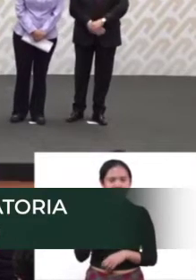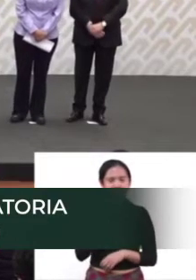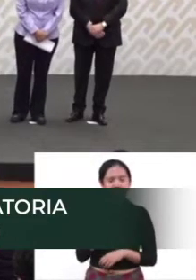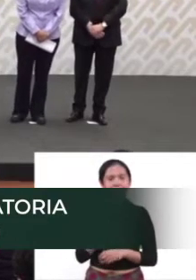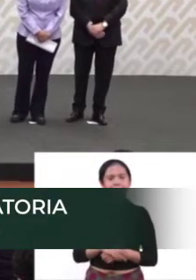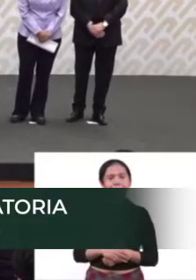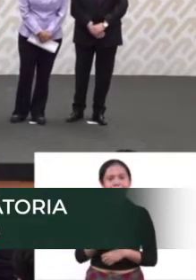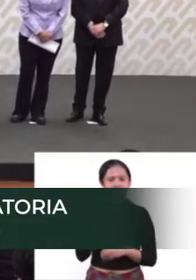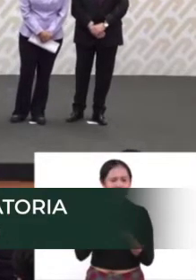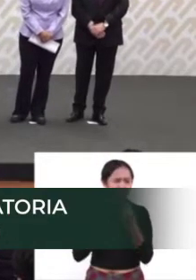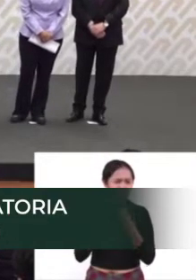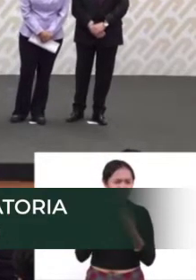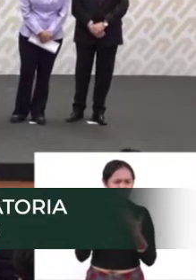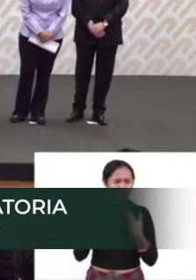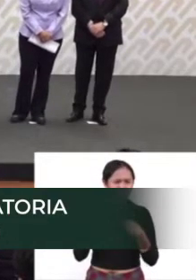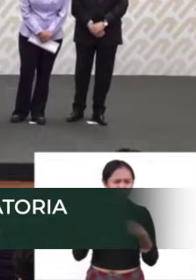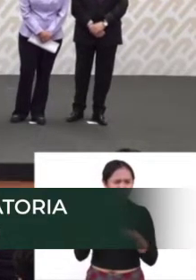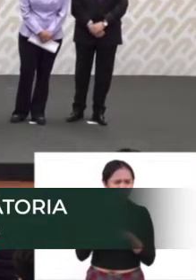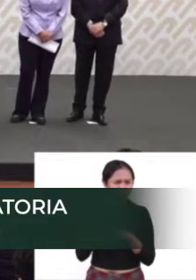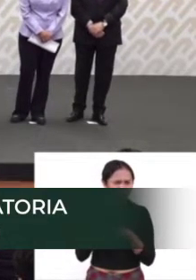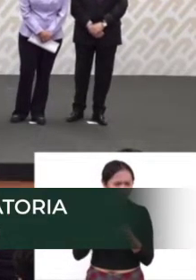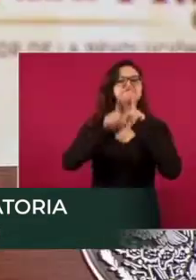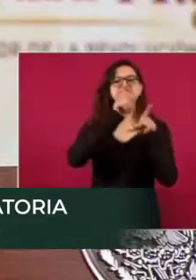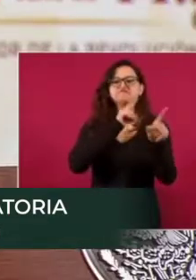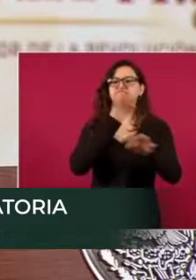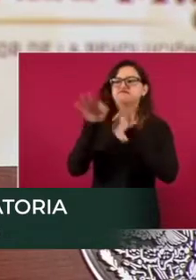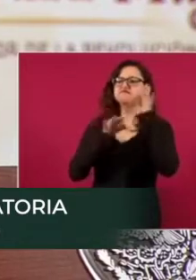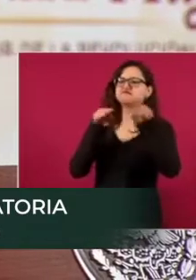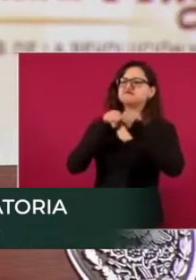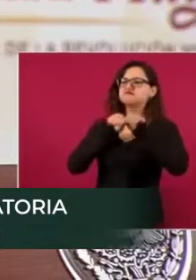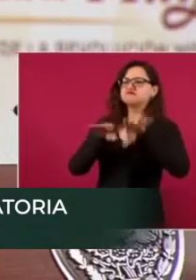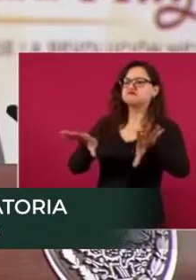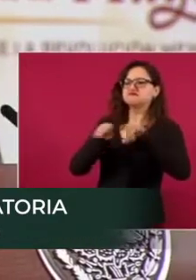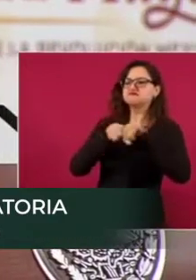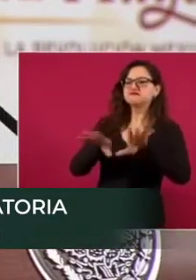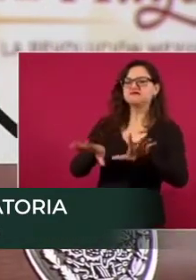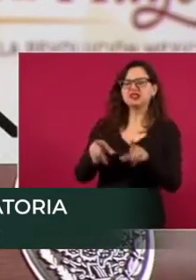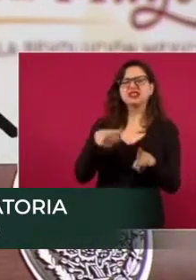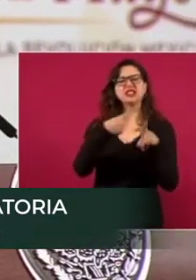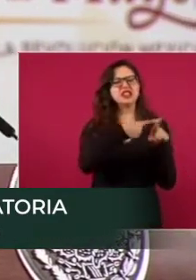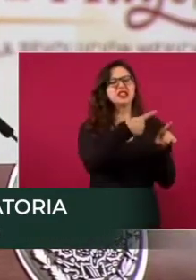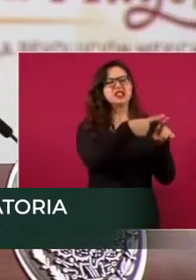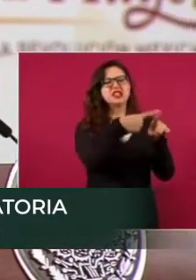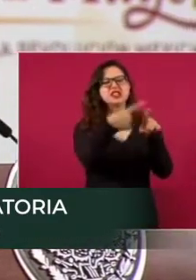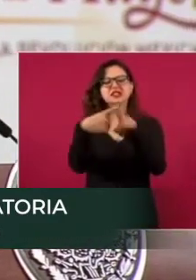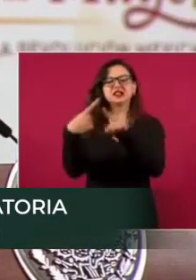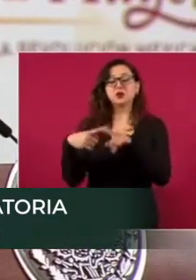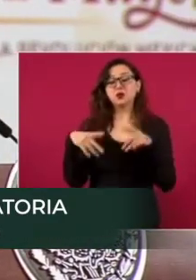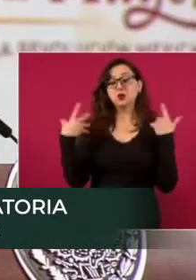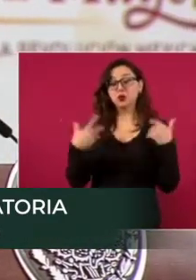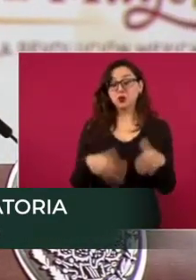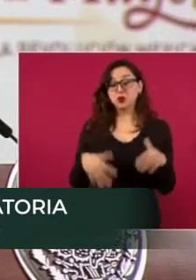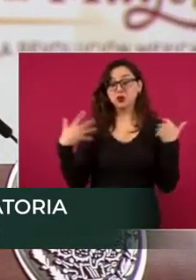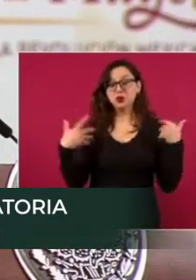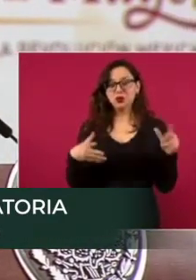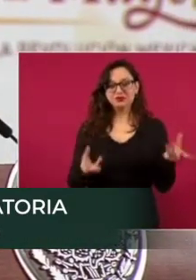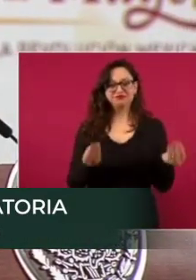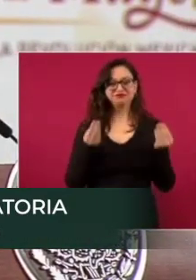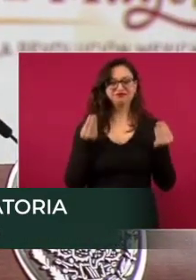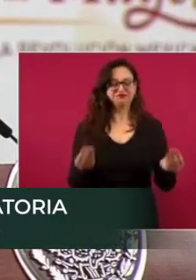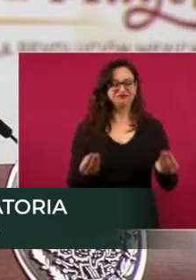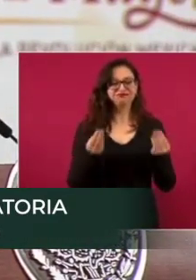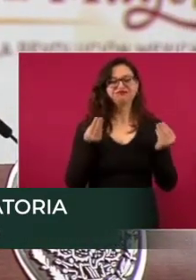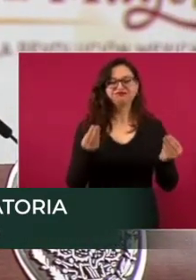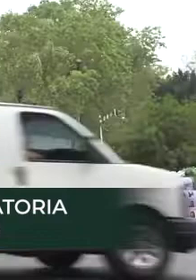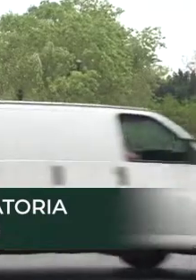y el Zócalo por el cuarto año de gobierno de Andrés Manuel. Además de la marcha, López Obrador confirmó que rendirá su cuarto informe de gobierno el 1